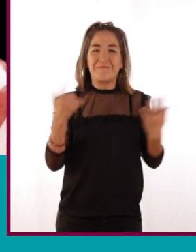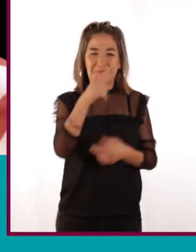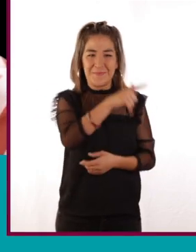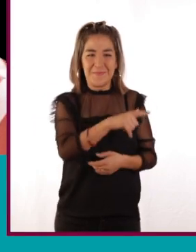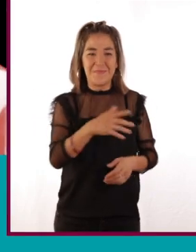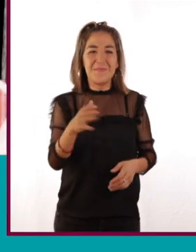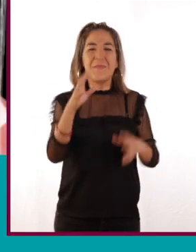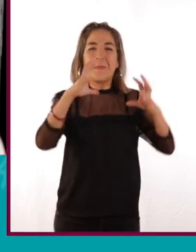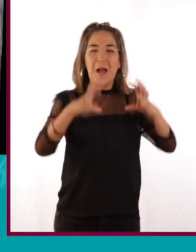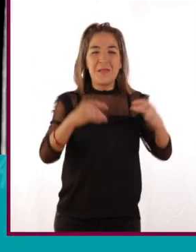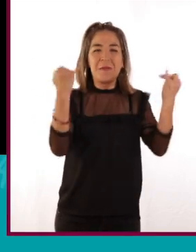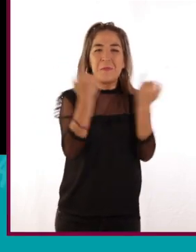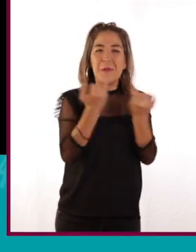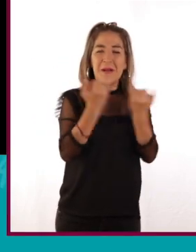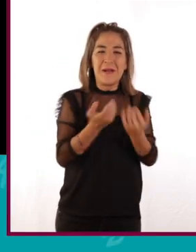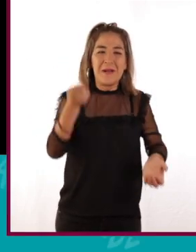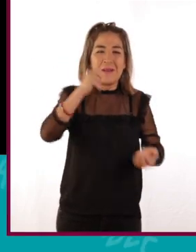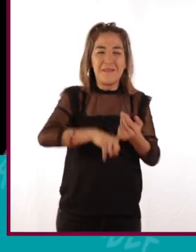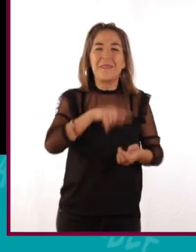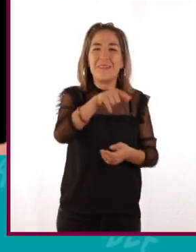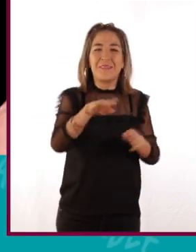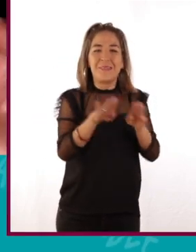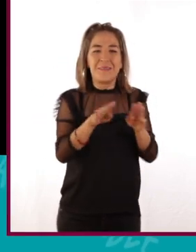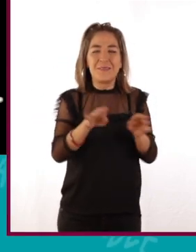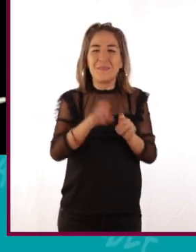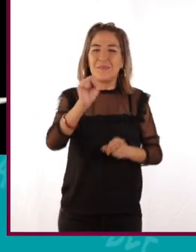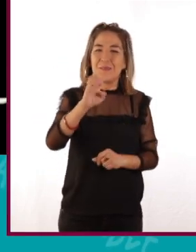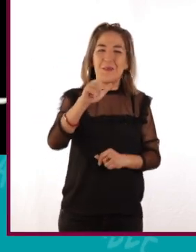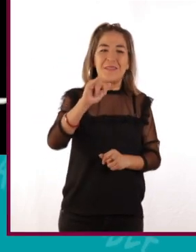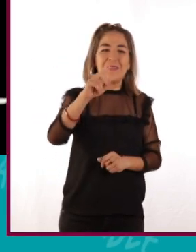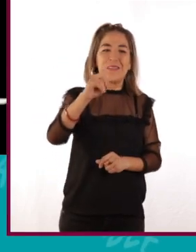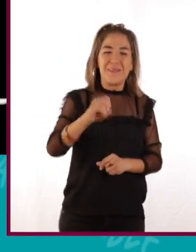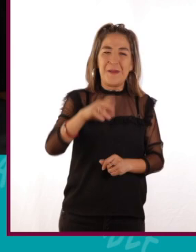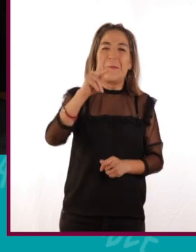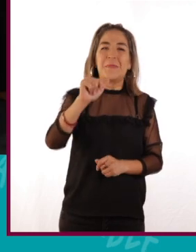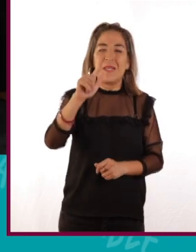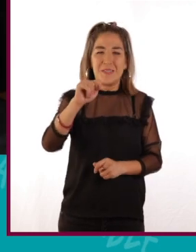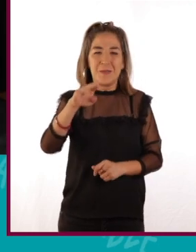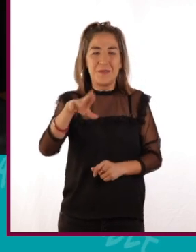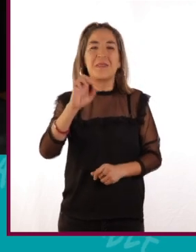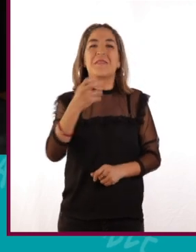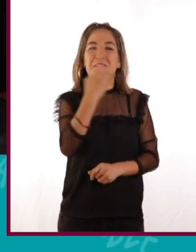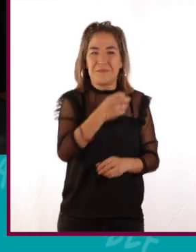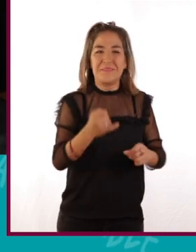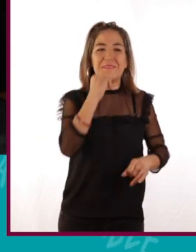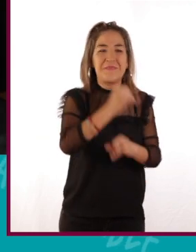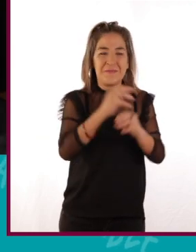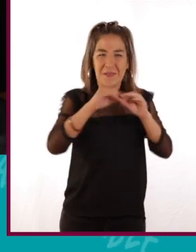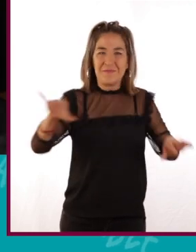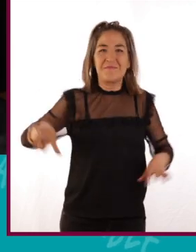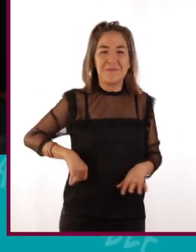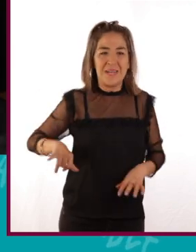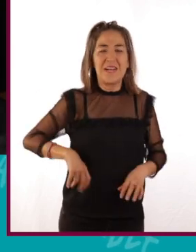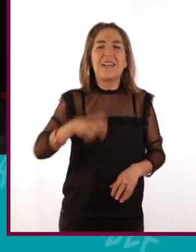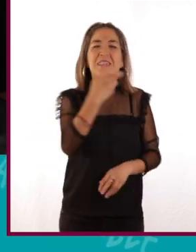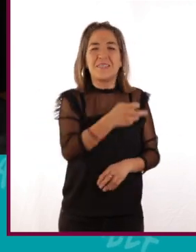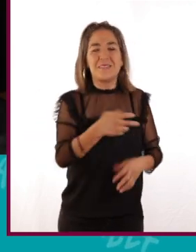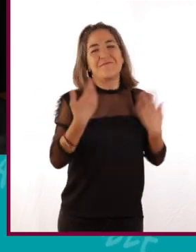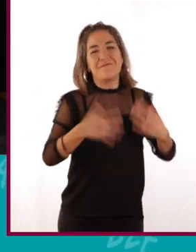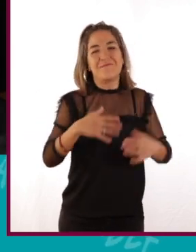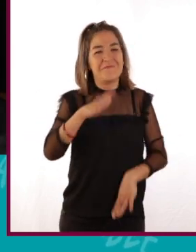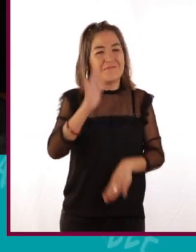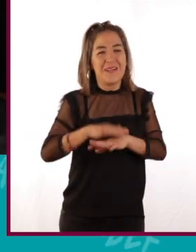No, hombre, ahora resulta que hasta el balón de fútbol está inspirado en los sólidos platónicos. Esa sí es nueva información para mí, hermana. Es que